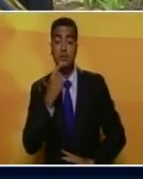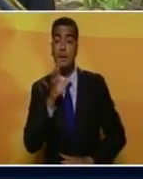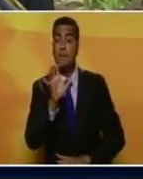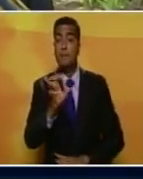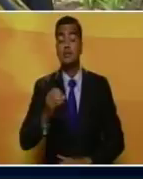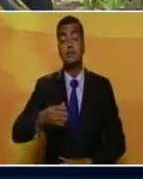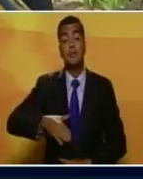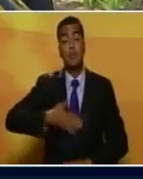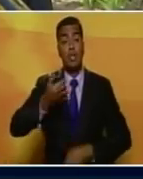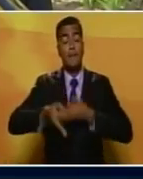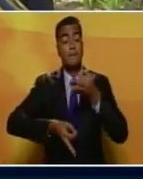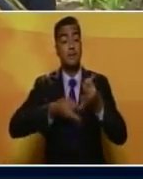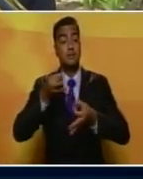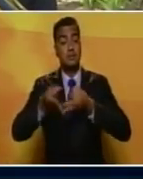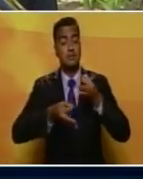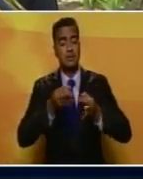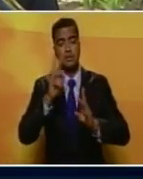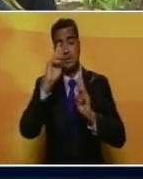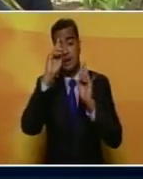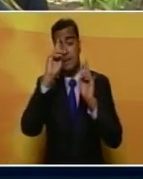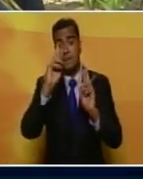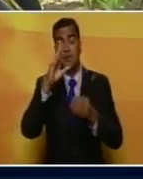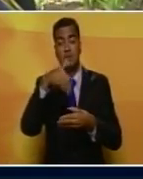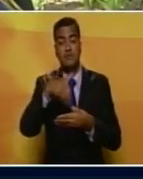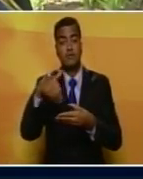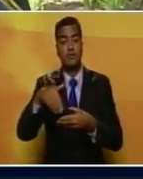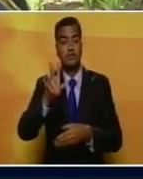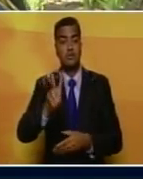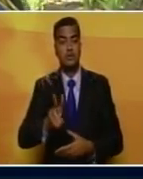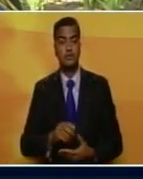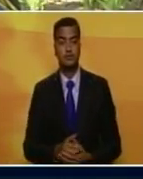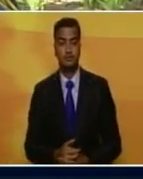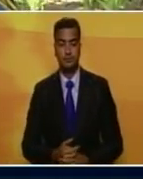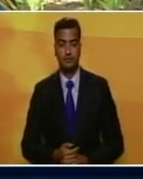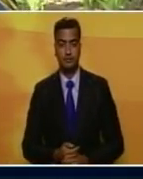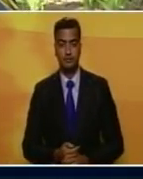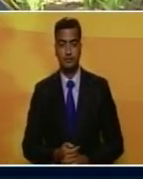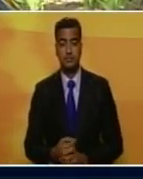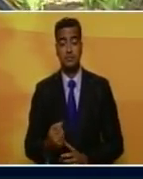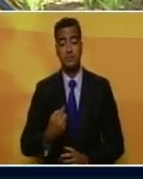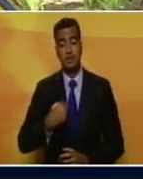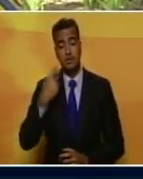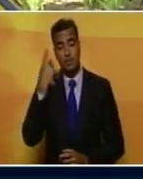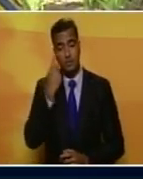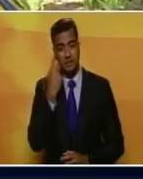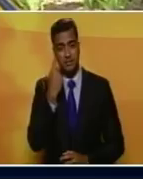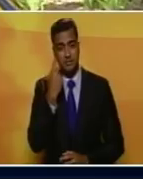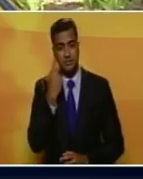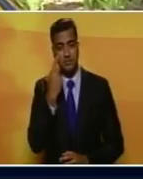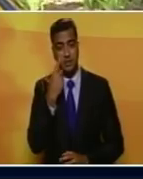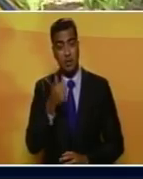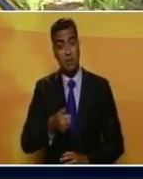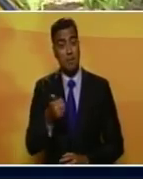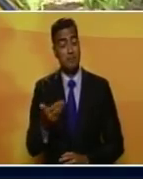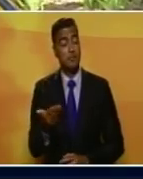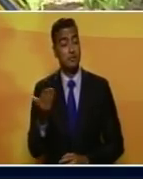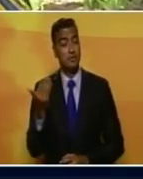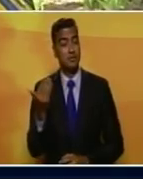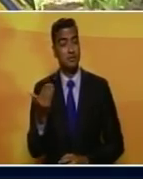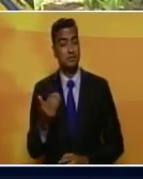encuentros de diálogo con el gobierno. De modo que podríamos eventualmente pasar por encima de